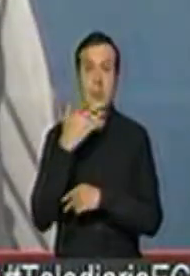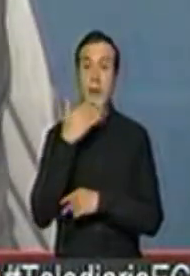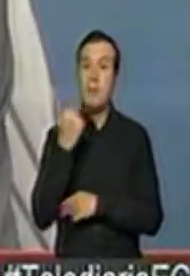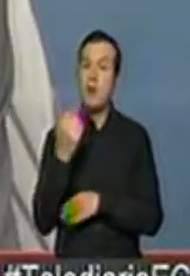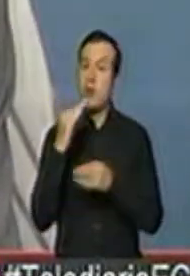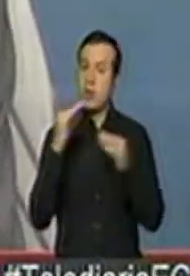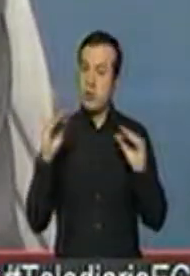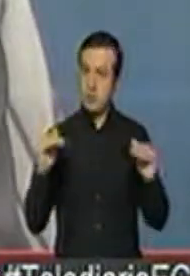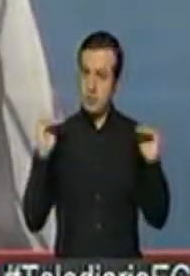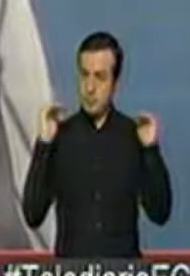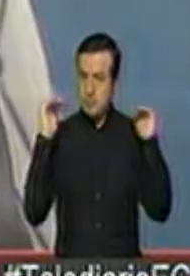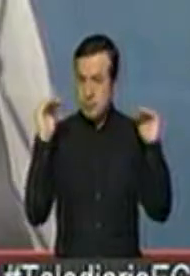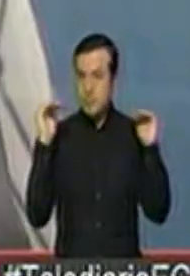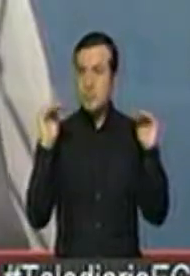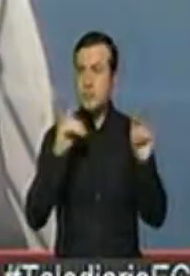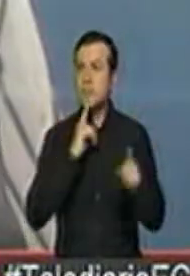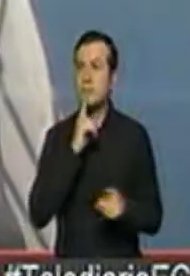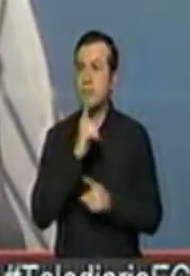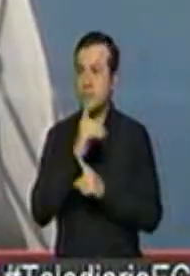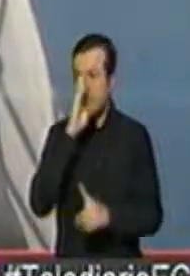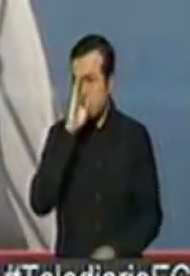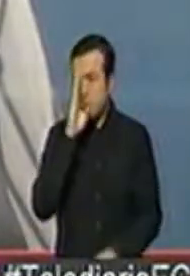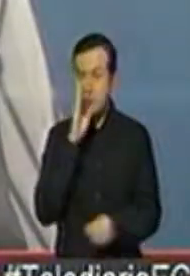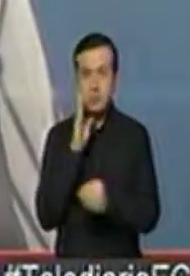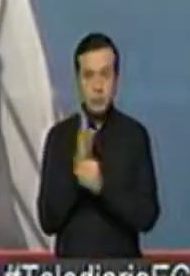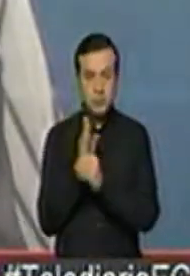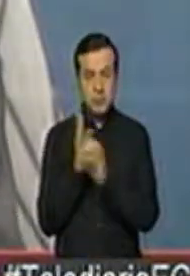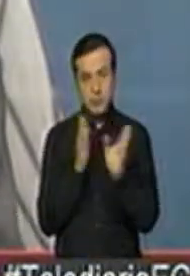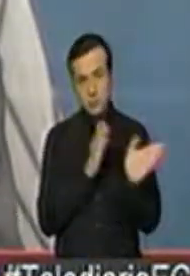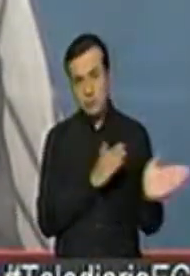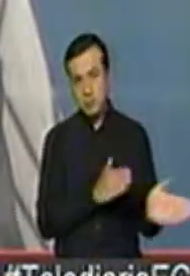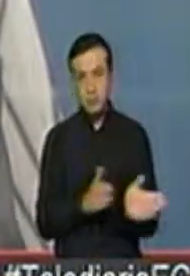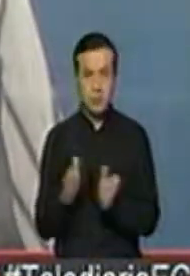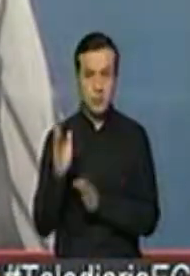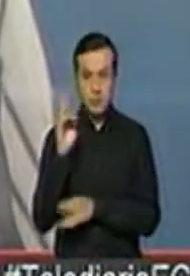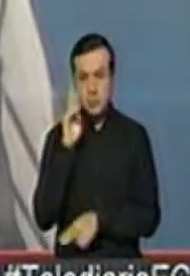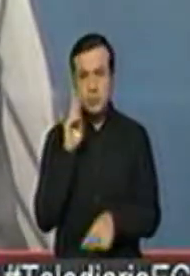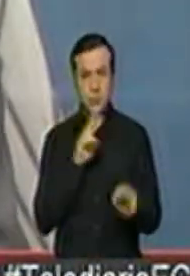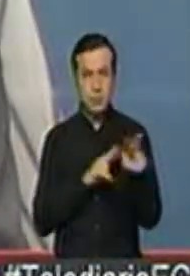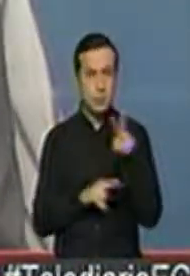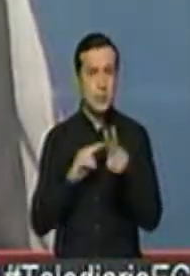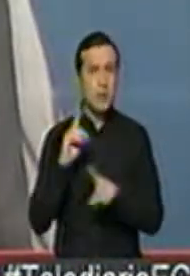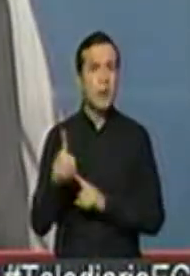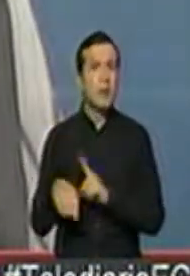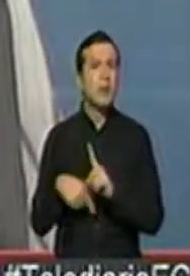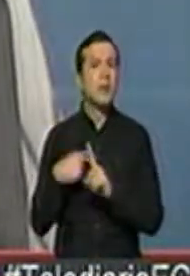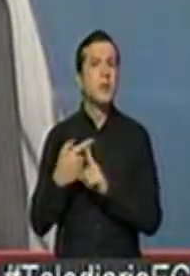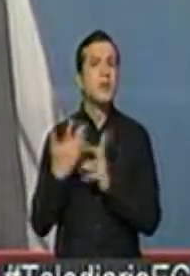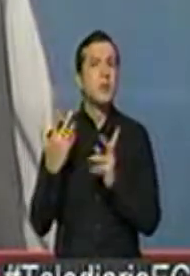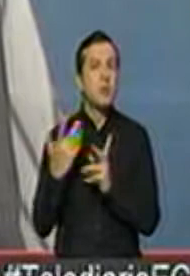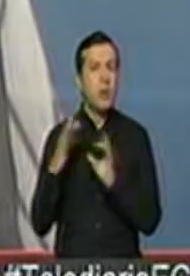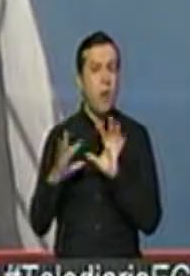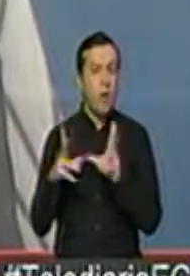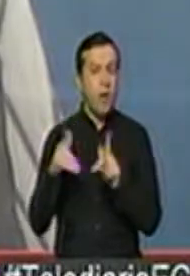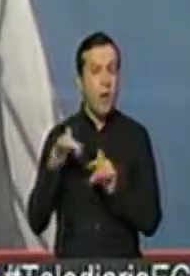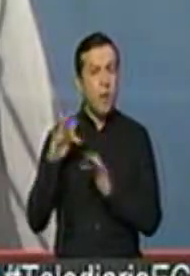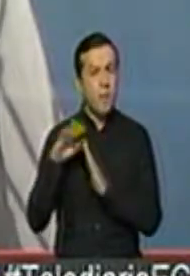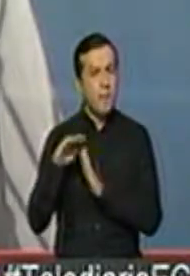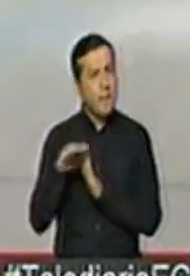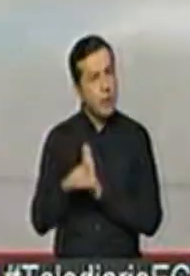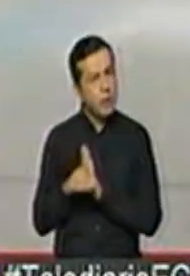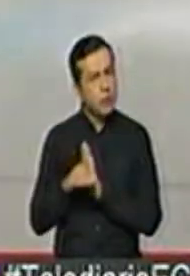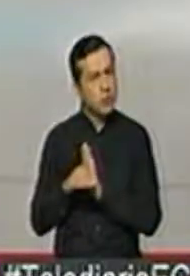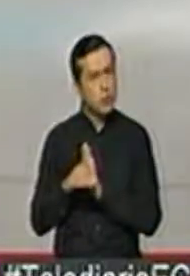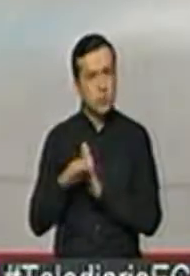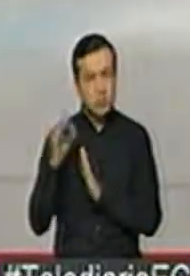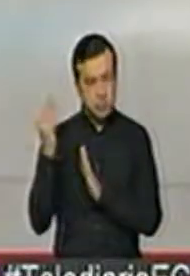en términos de eficiencia, o por lo menos hacia eso apunta buena parte de estos exámenes, sino también a reducir los índices de corrupción. ¿En qué medida se